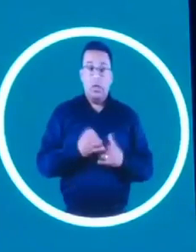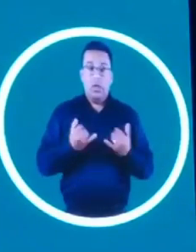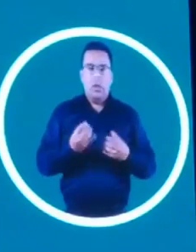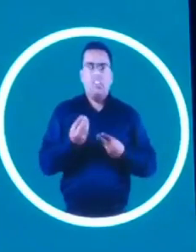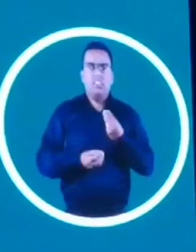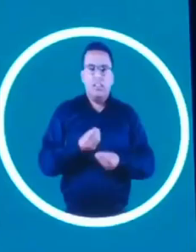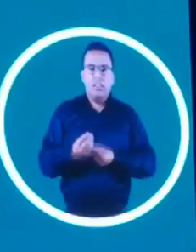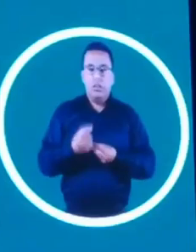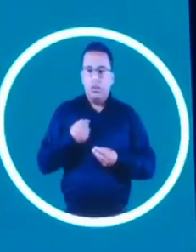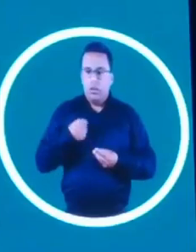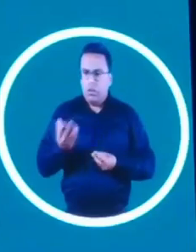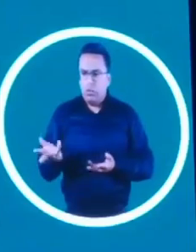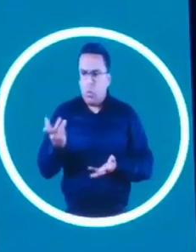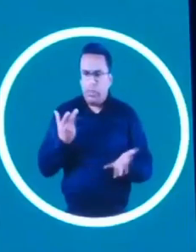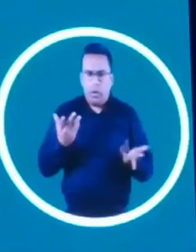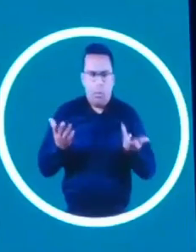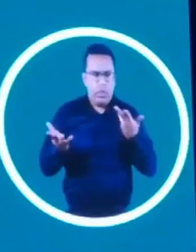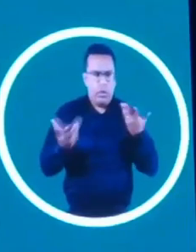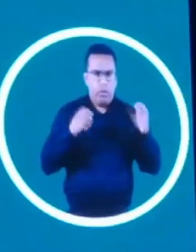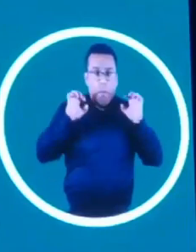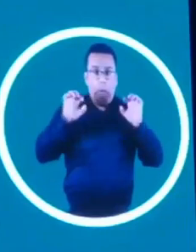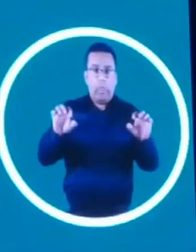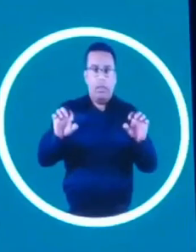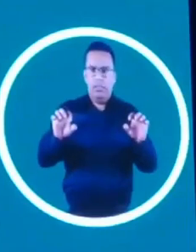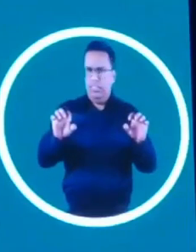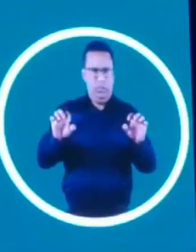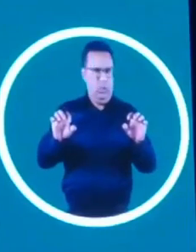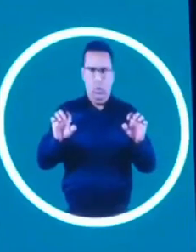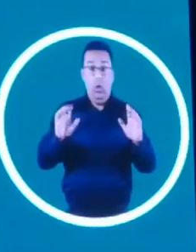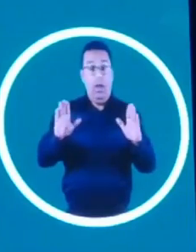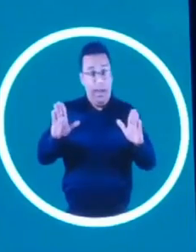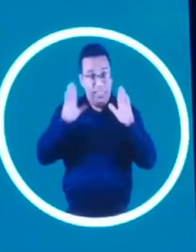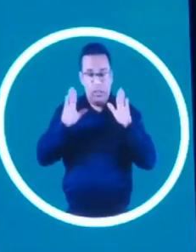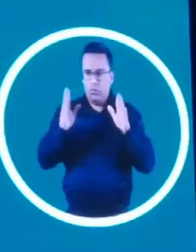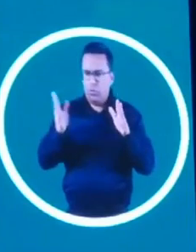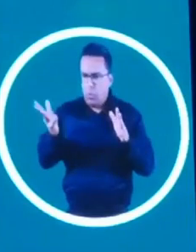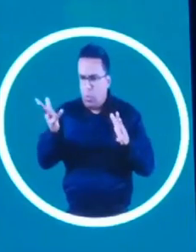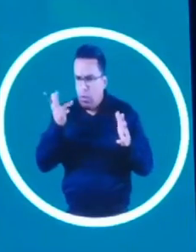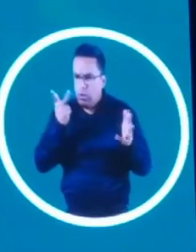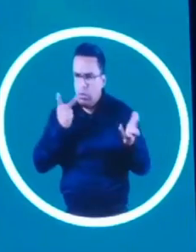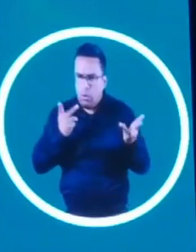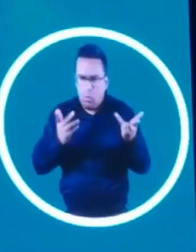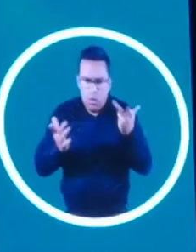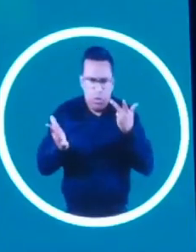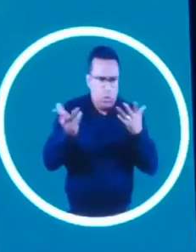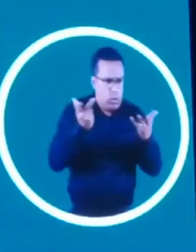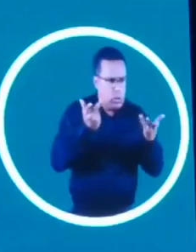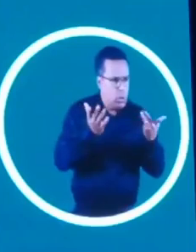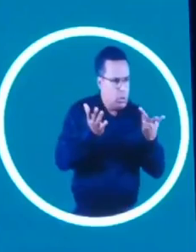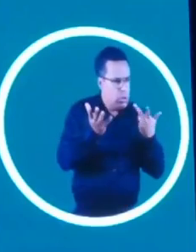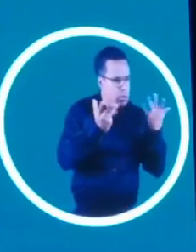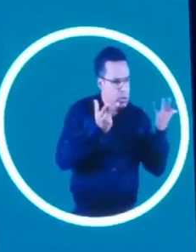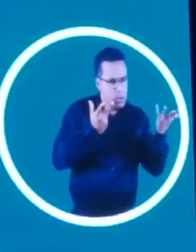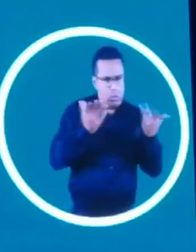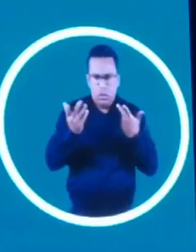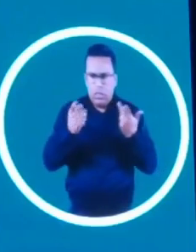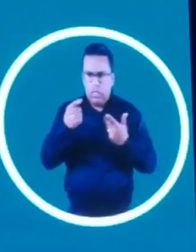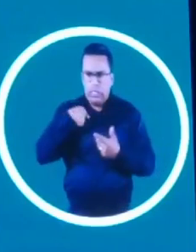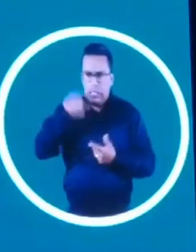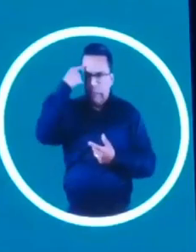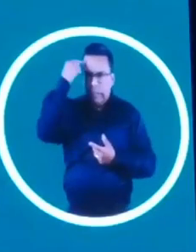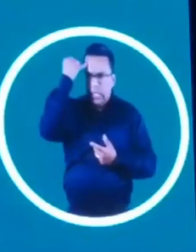pie, de los territorios, que tienen iniciativas económicas, que